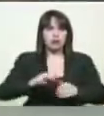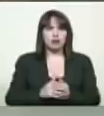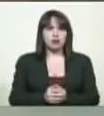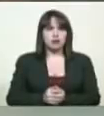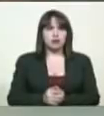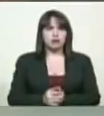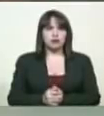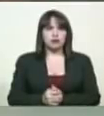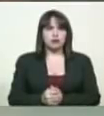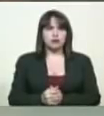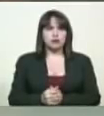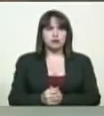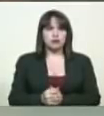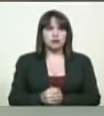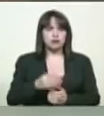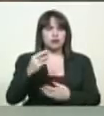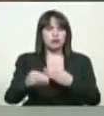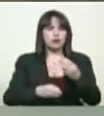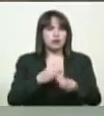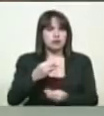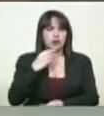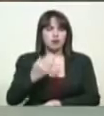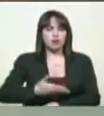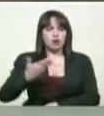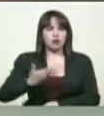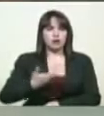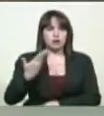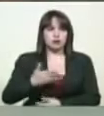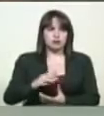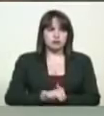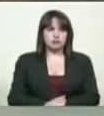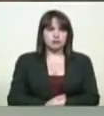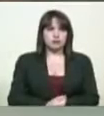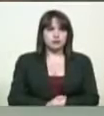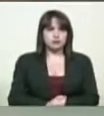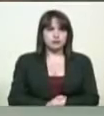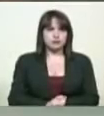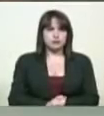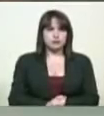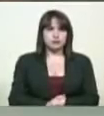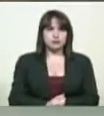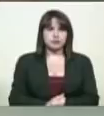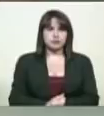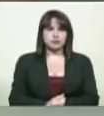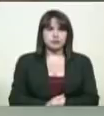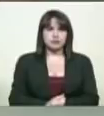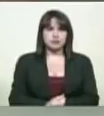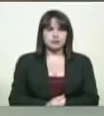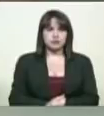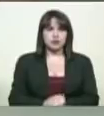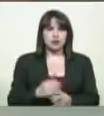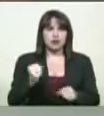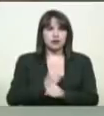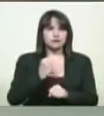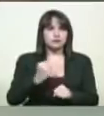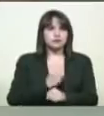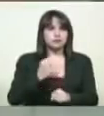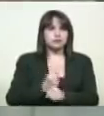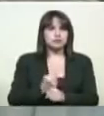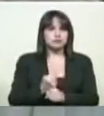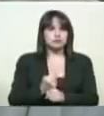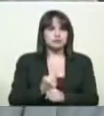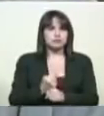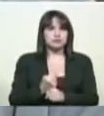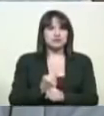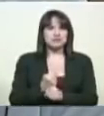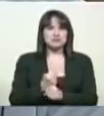todo lo que estamos haciendo es importante yo veo la cara de ustedes y bueno lo que veo es trabajo todos los